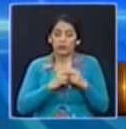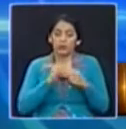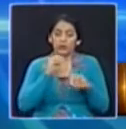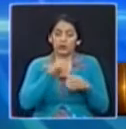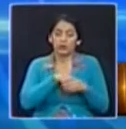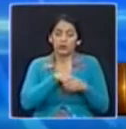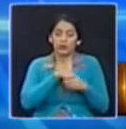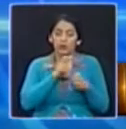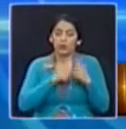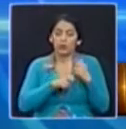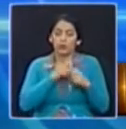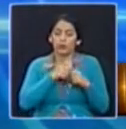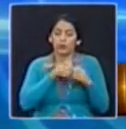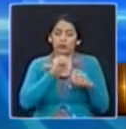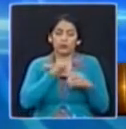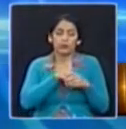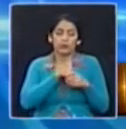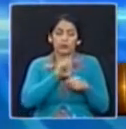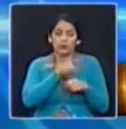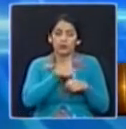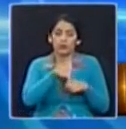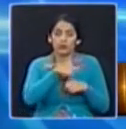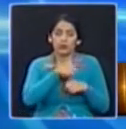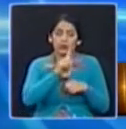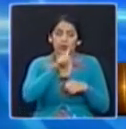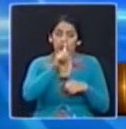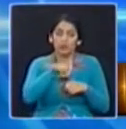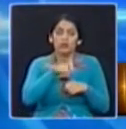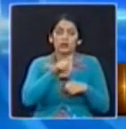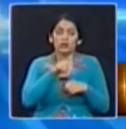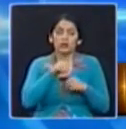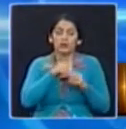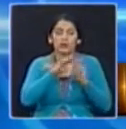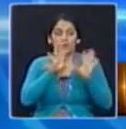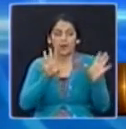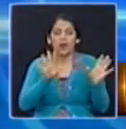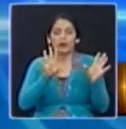interno, claro, que también se va a expresar en este proceso.